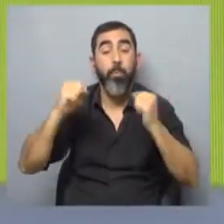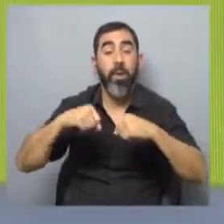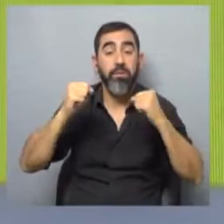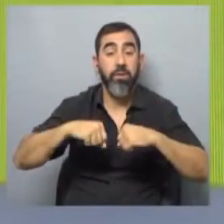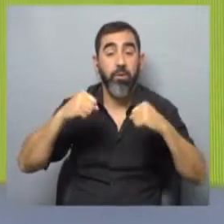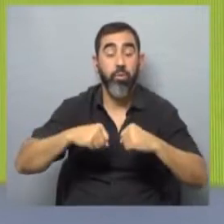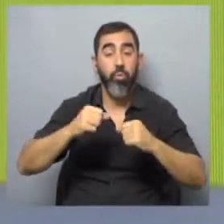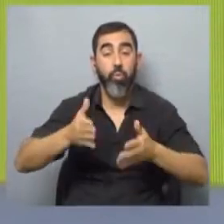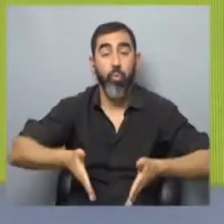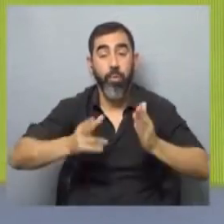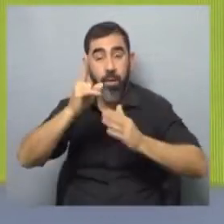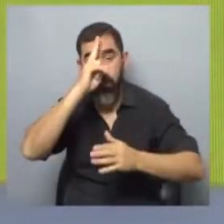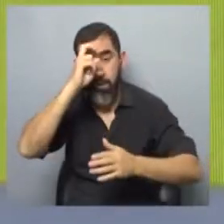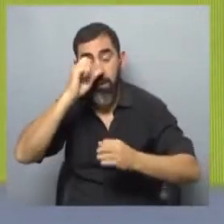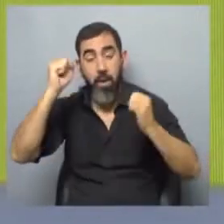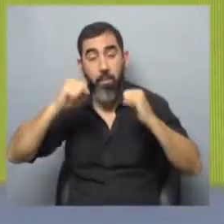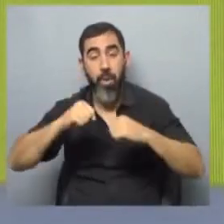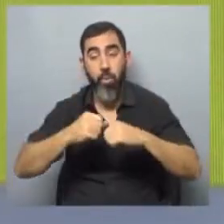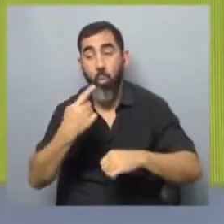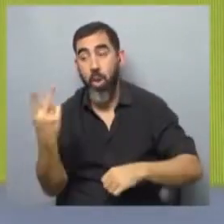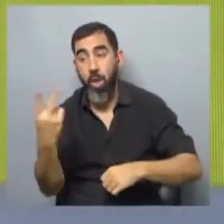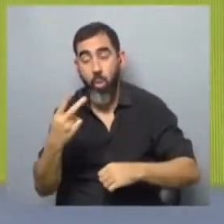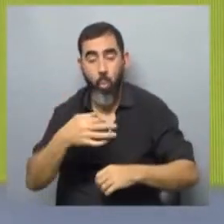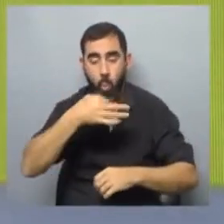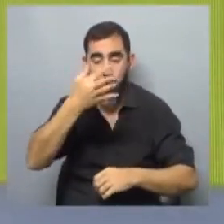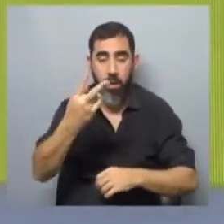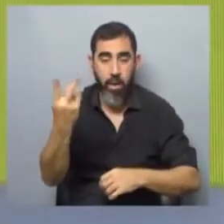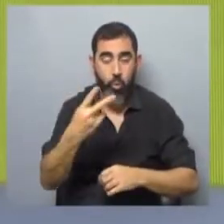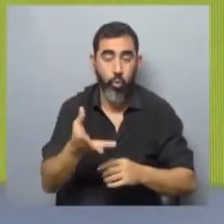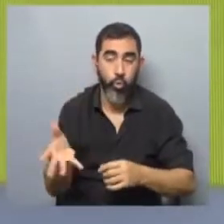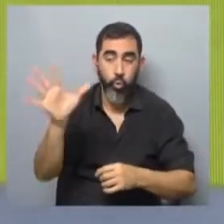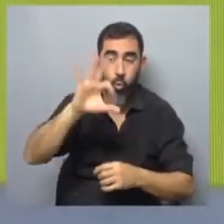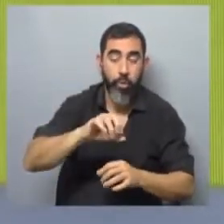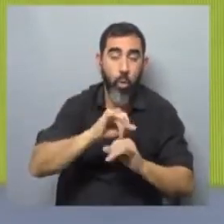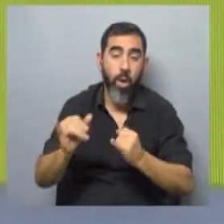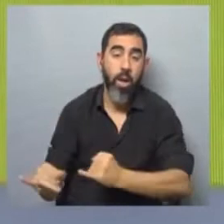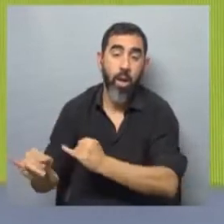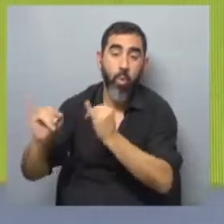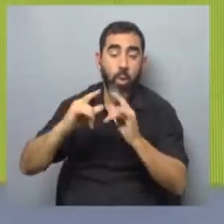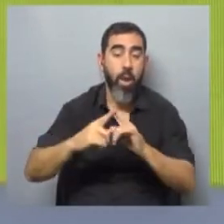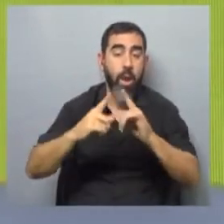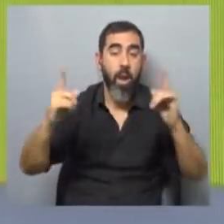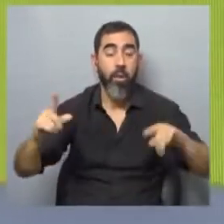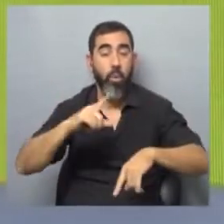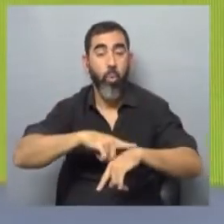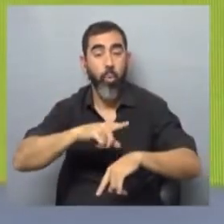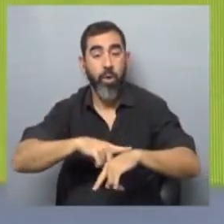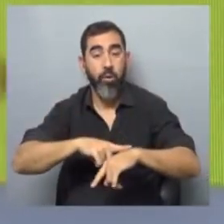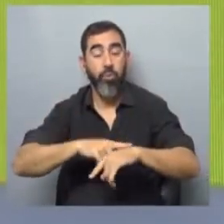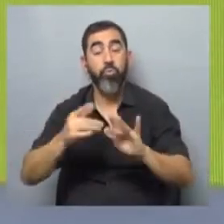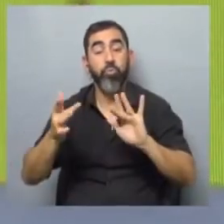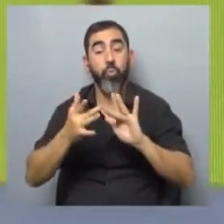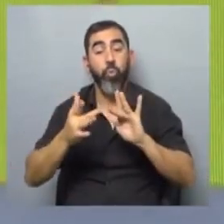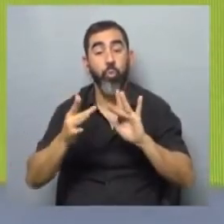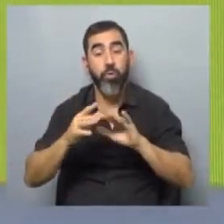en el Clínicas como en Paysandú. En cualquiera de estas opciones, o sea, tanto todos los días como en las jornadas extendidas, los datos de contacto los